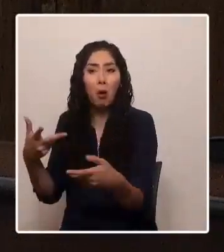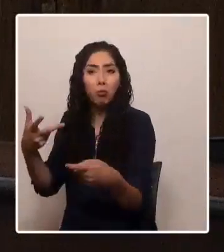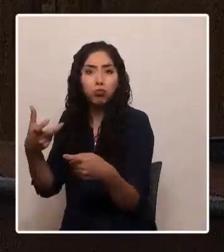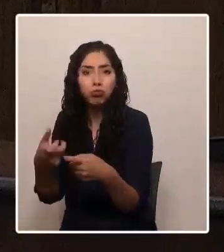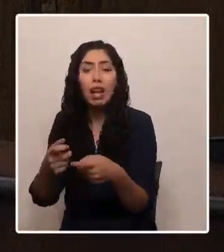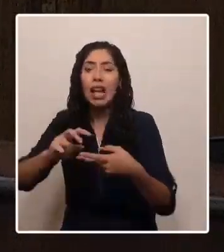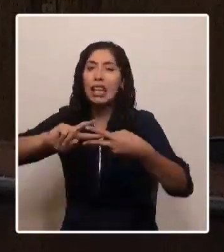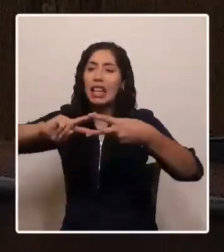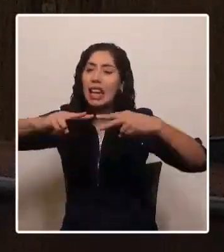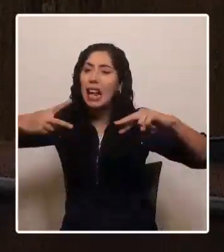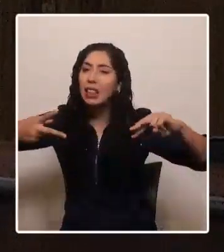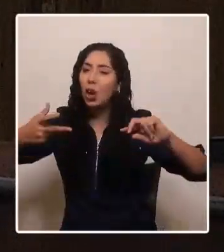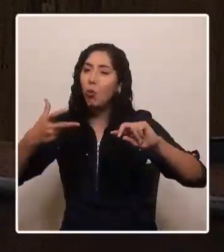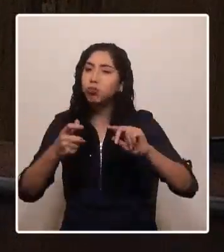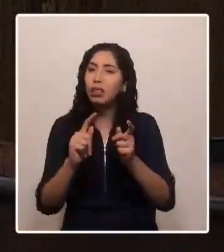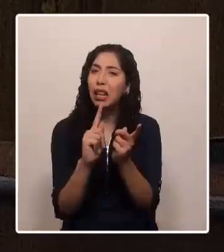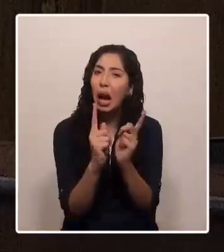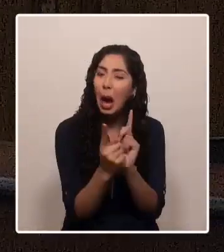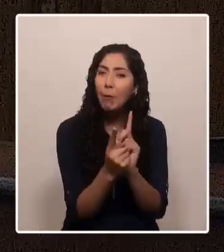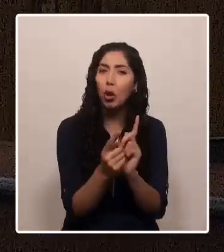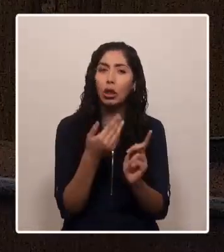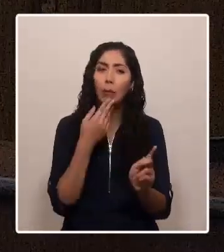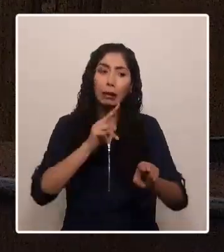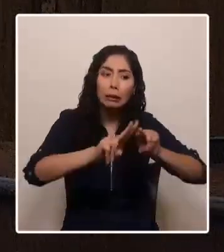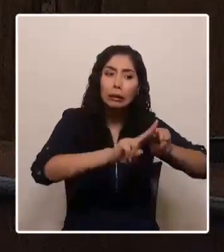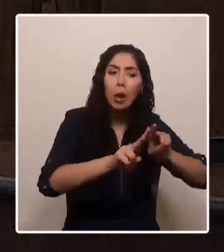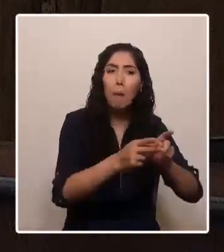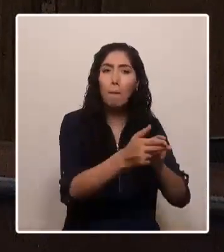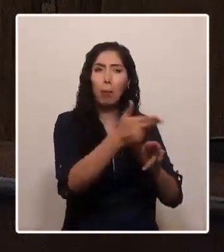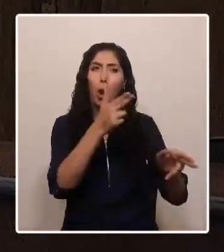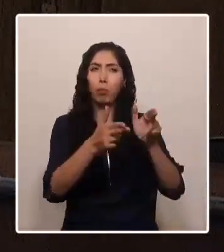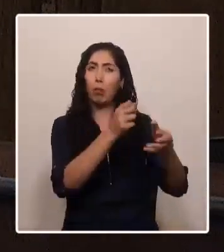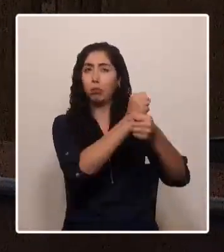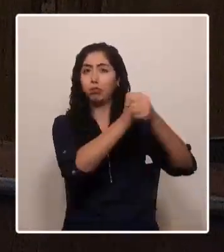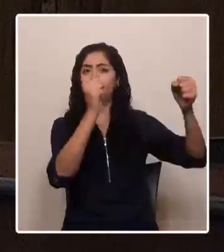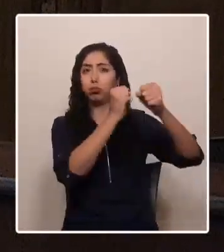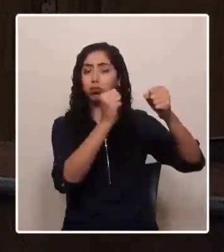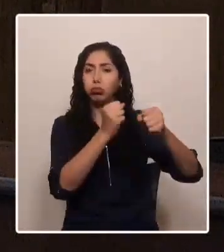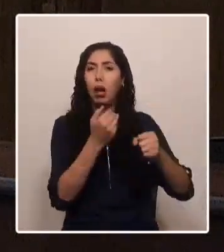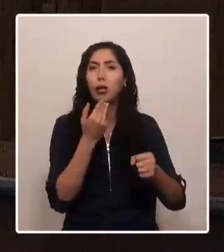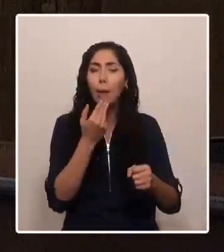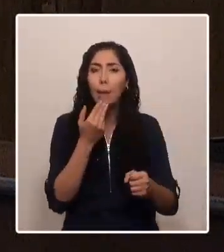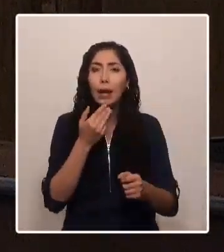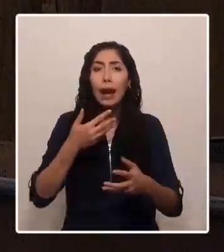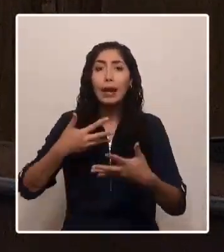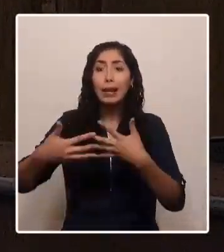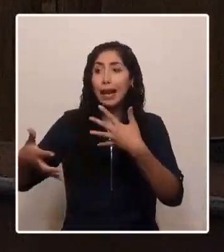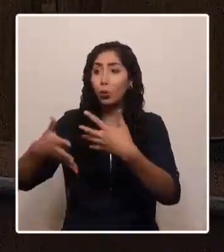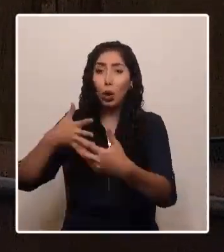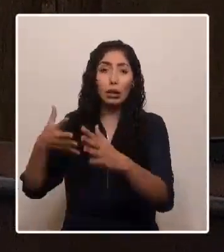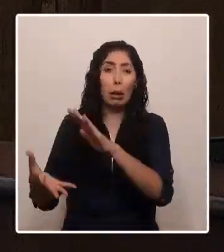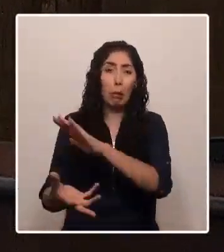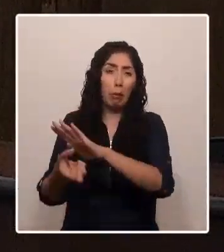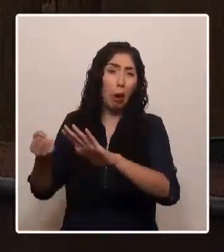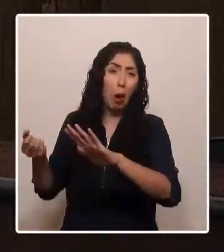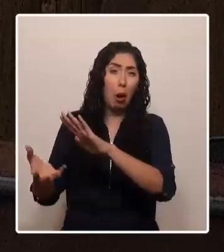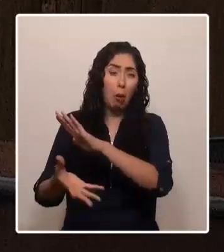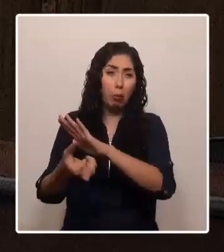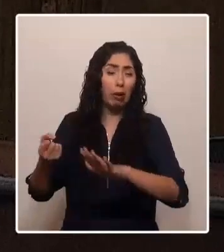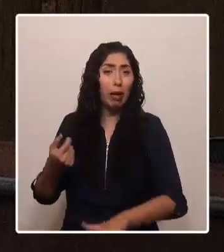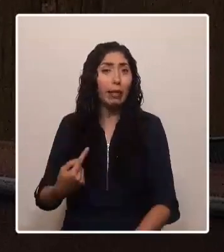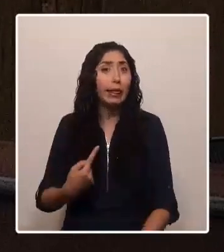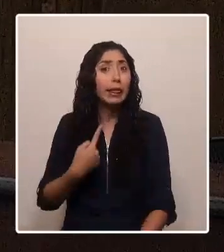personas, el desarrollo de armas de destrucción masiva, la sobreexplotación de bienes naturales, los daños y vulneraciones que